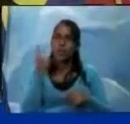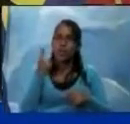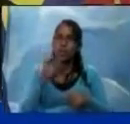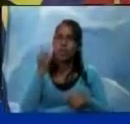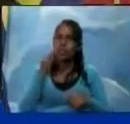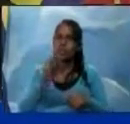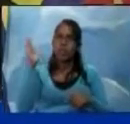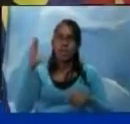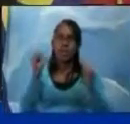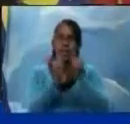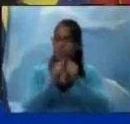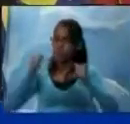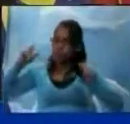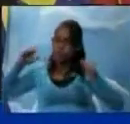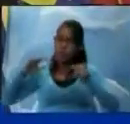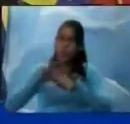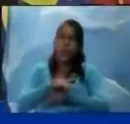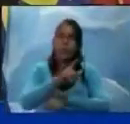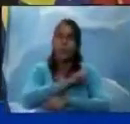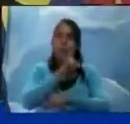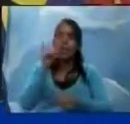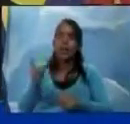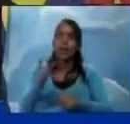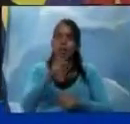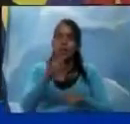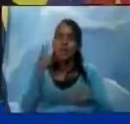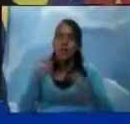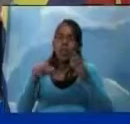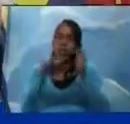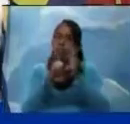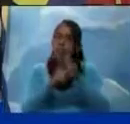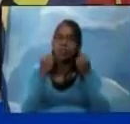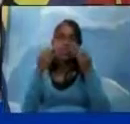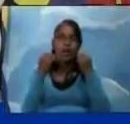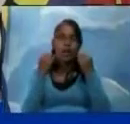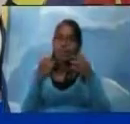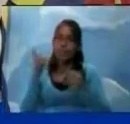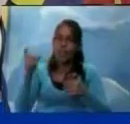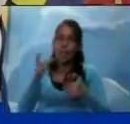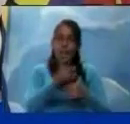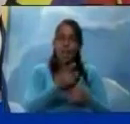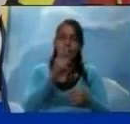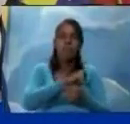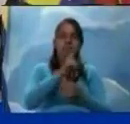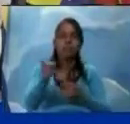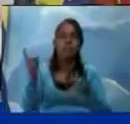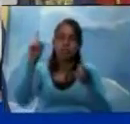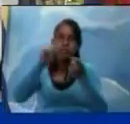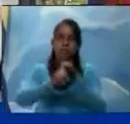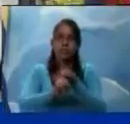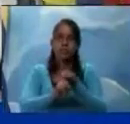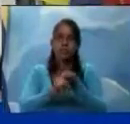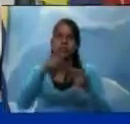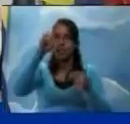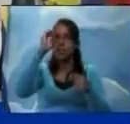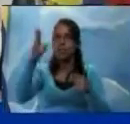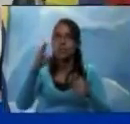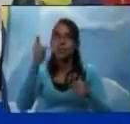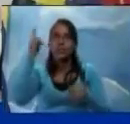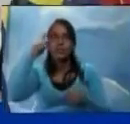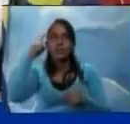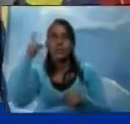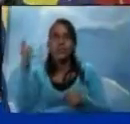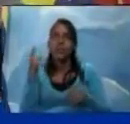Vienen, hermano, con un tropel de gente. ¿De dónde saca tanta gente la Juanita y el Tello? Dios lo